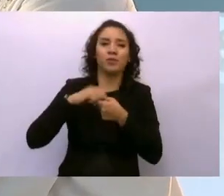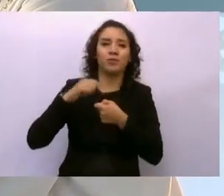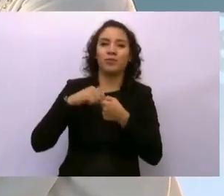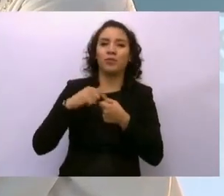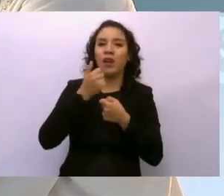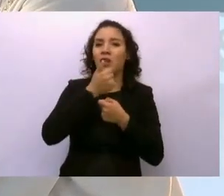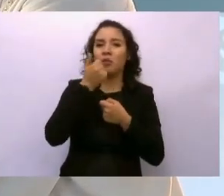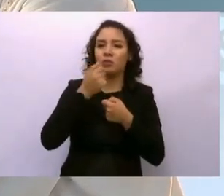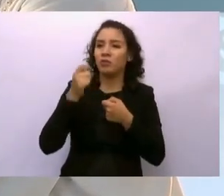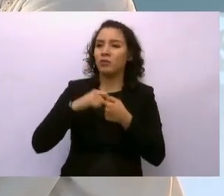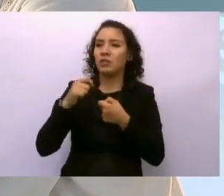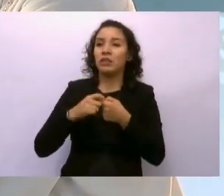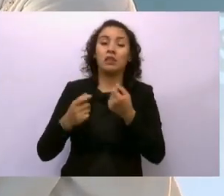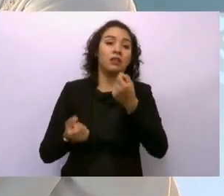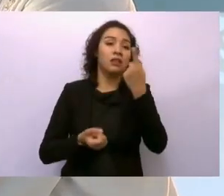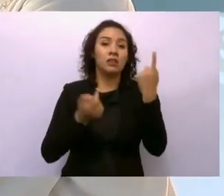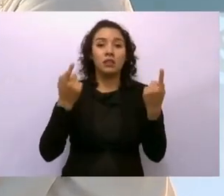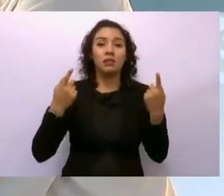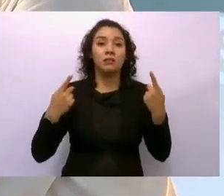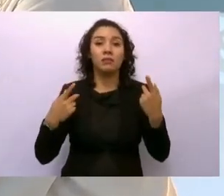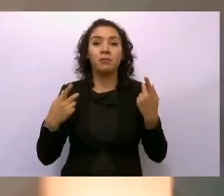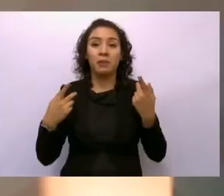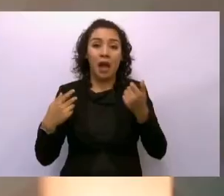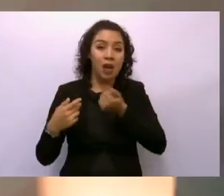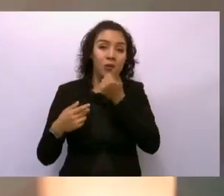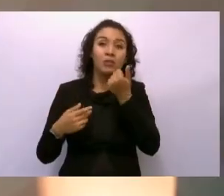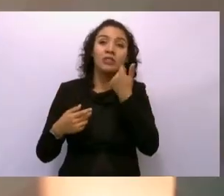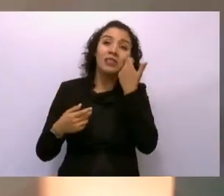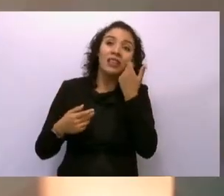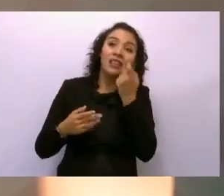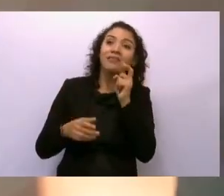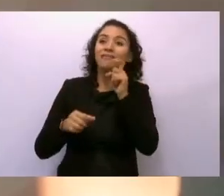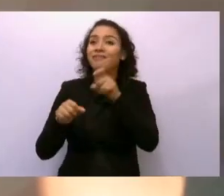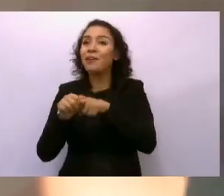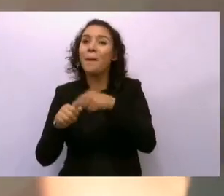Si presentaban examen 1000, había